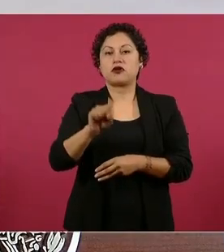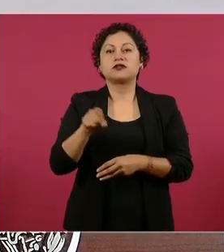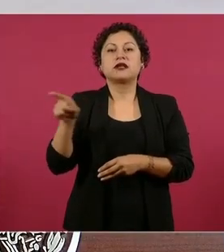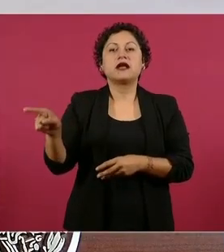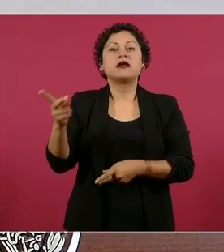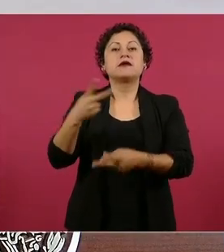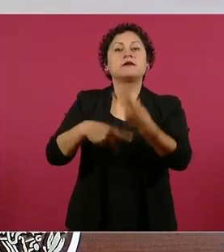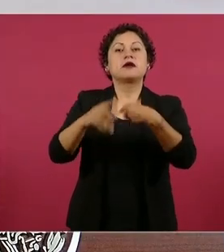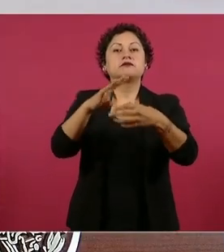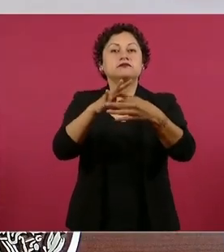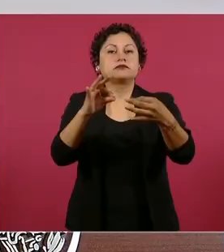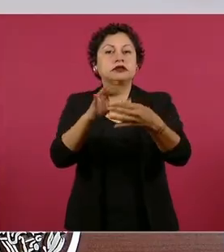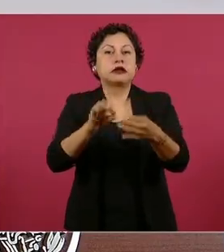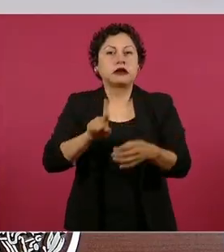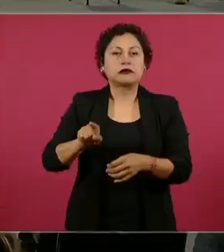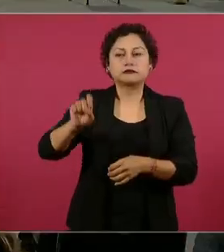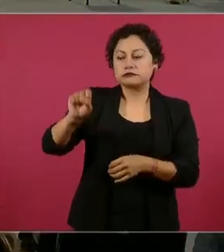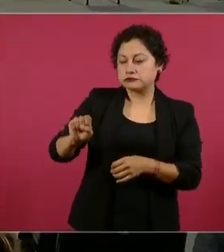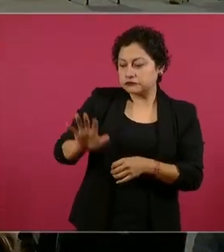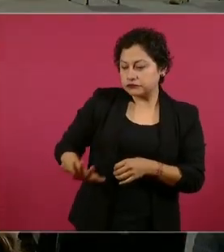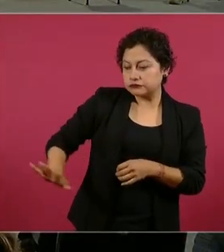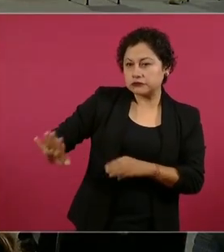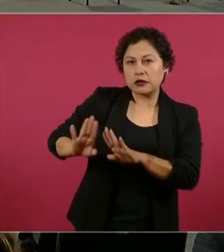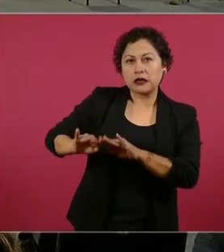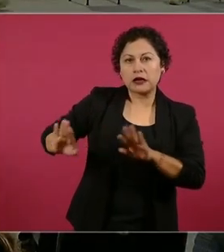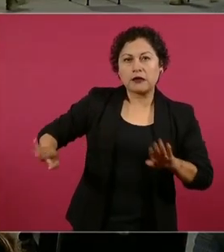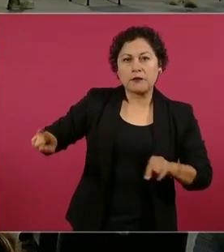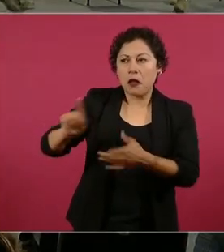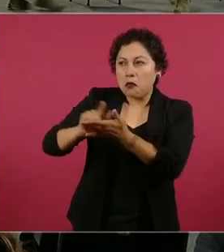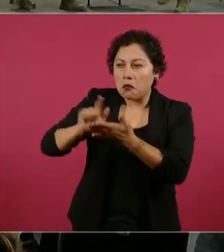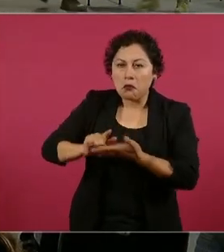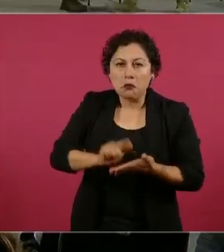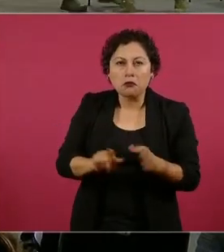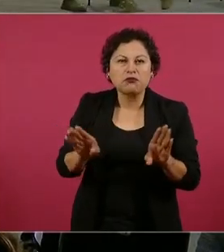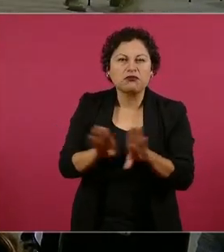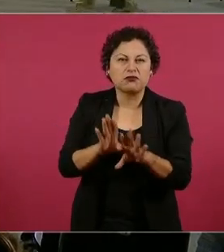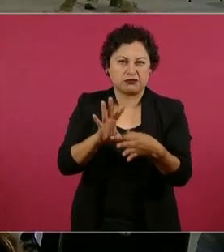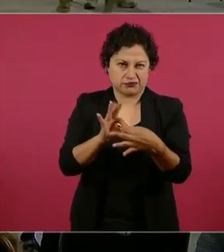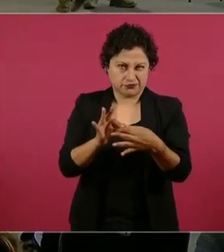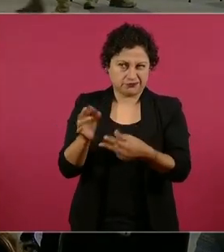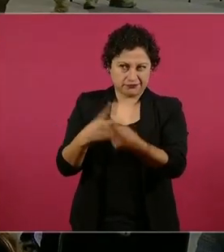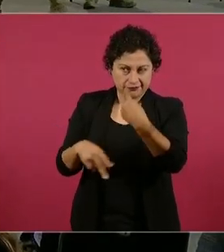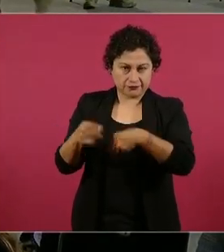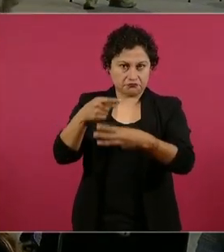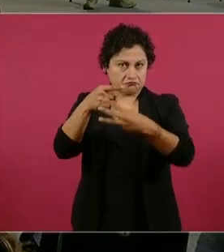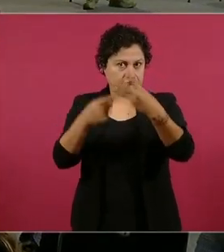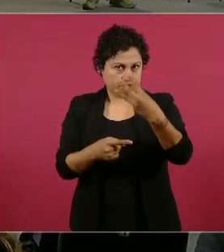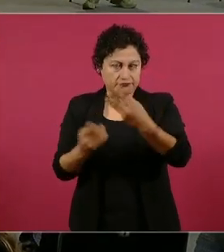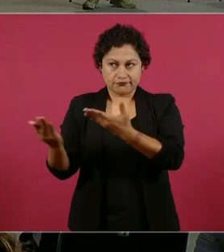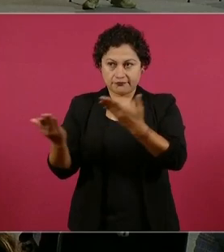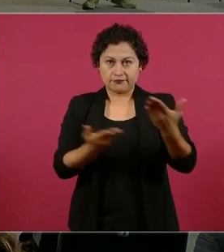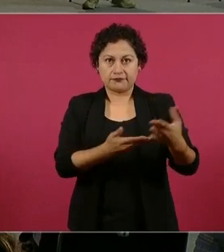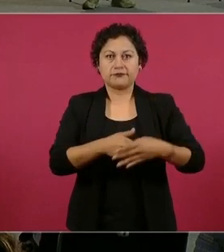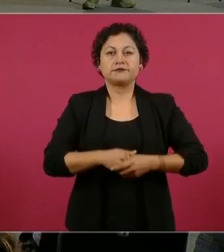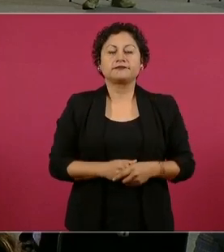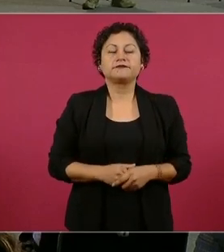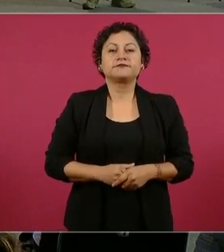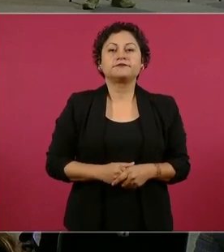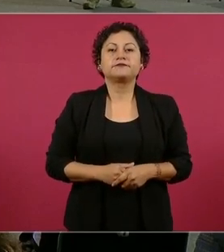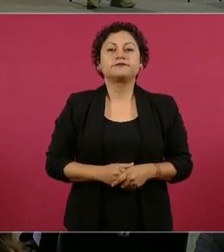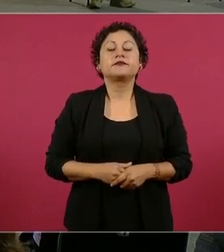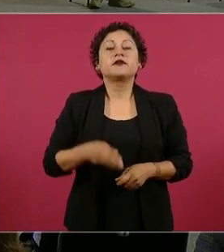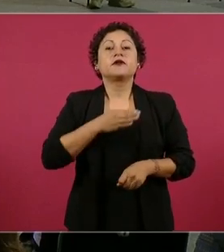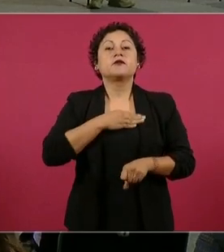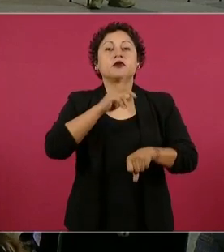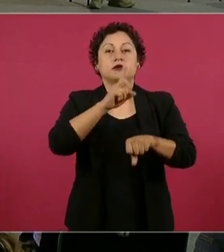que se lleva allá en el Caribe. Adelante, por favor. Con su permiso. Buenos días, me presento,